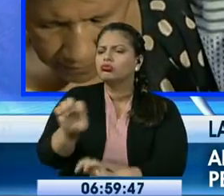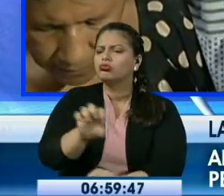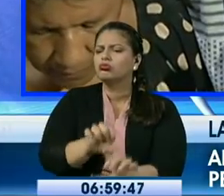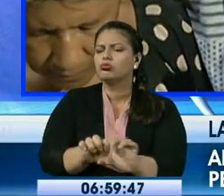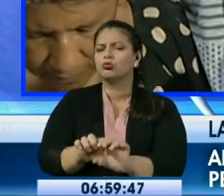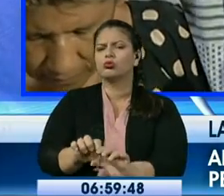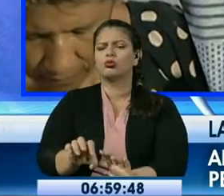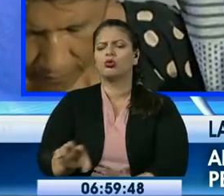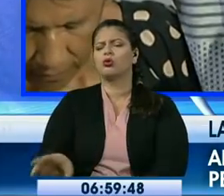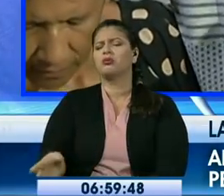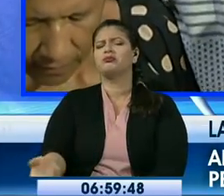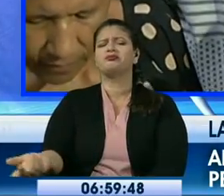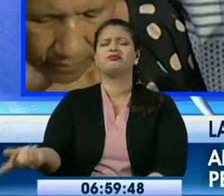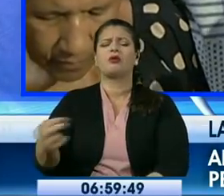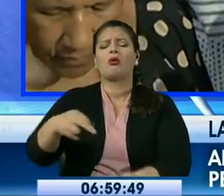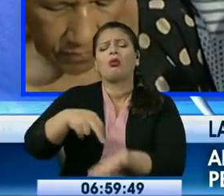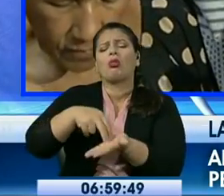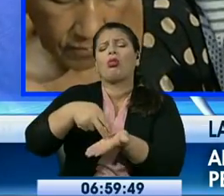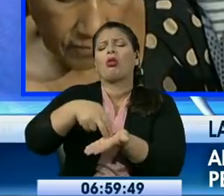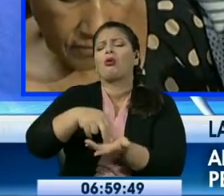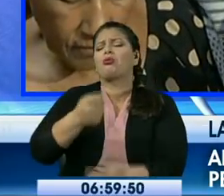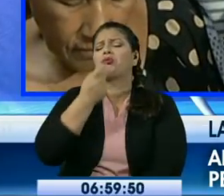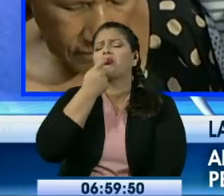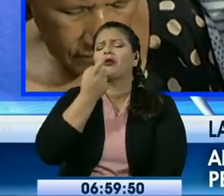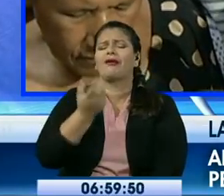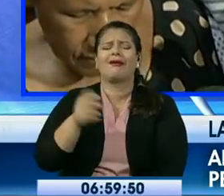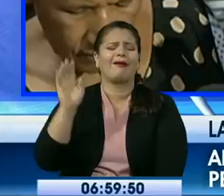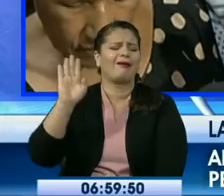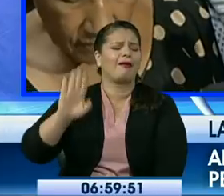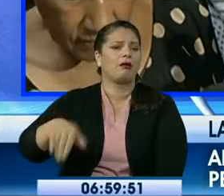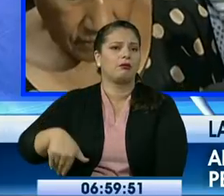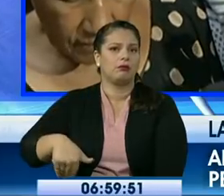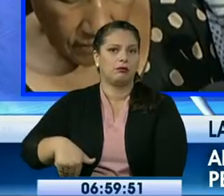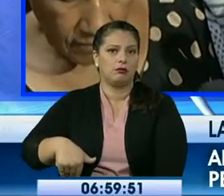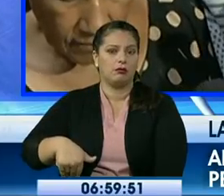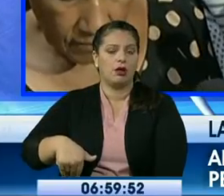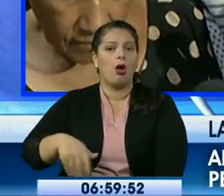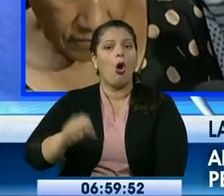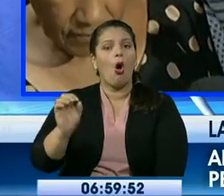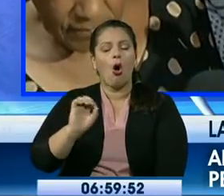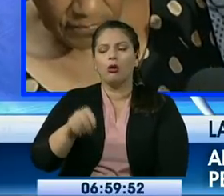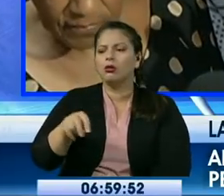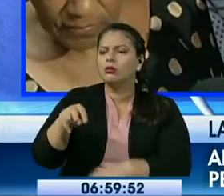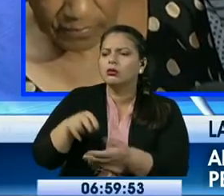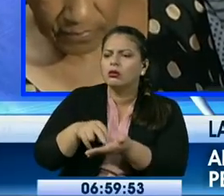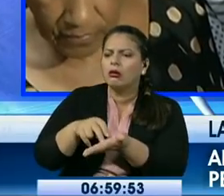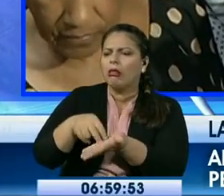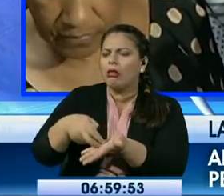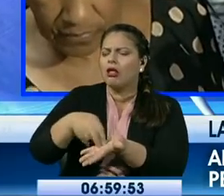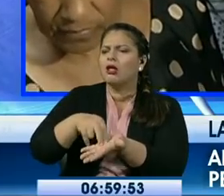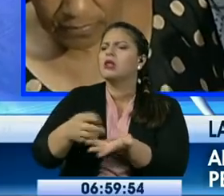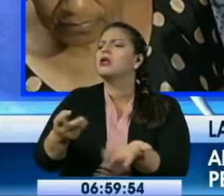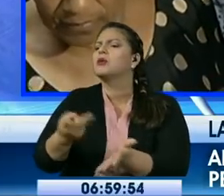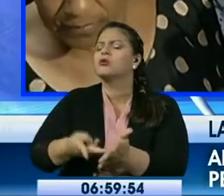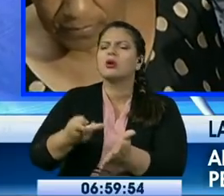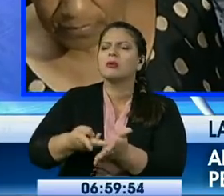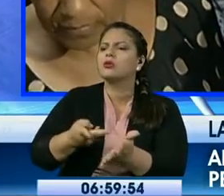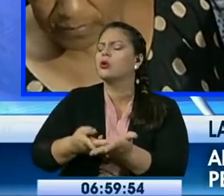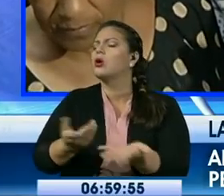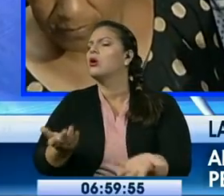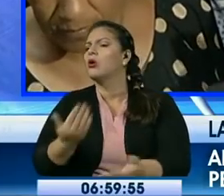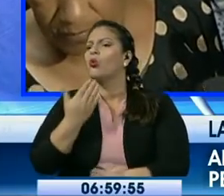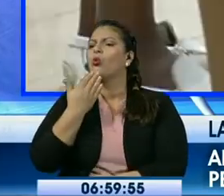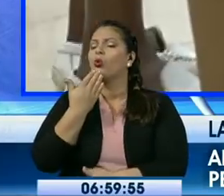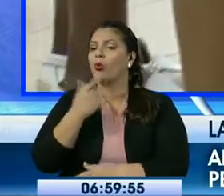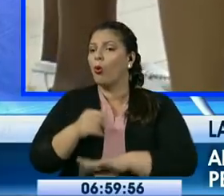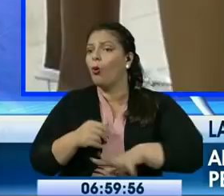flagrantes. Pienso yo, tal vez consideró eso y no se lo atendió. Pero en todo caso se le debería explicar a los ciudadanos, ¿no? Y guiarlos,